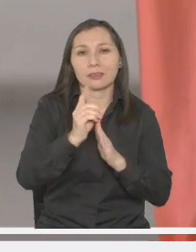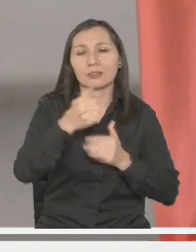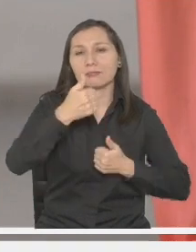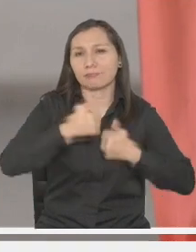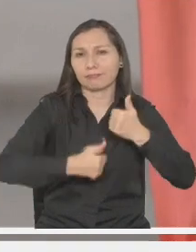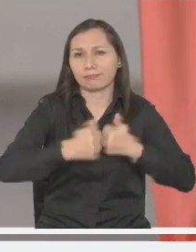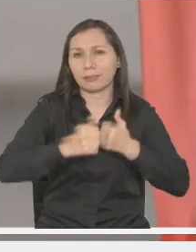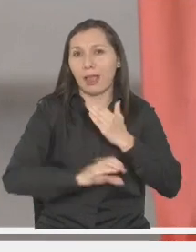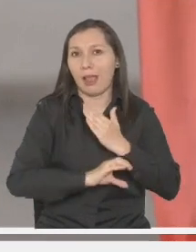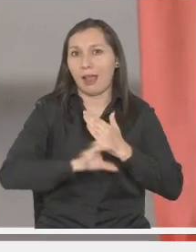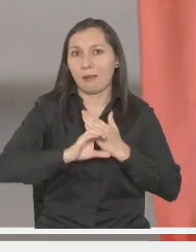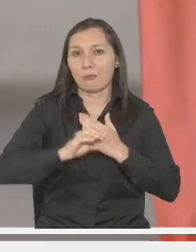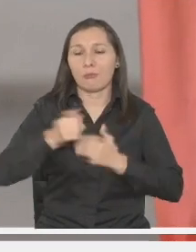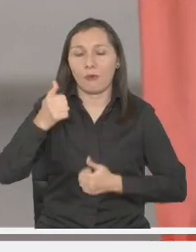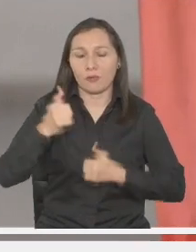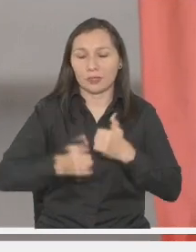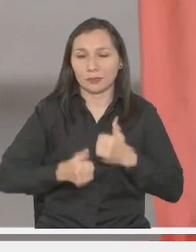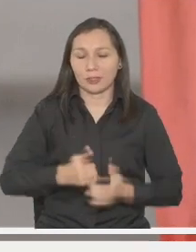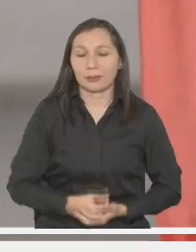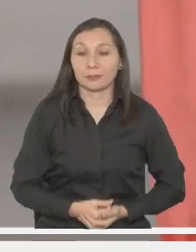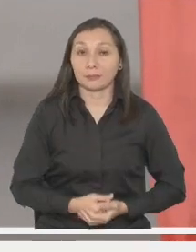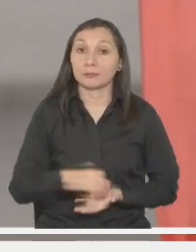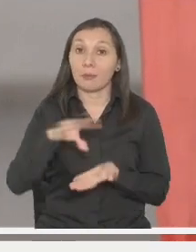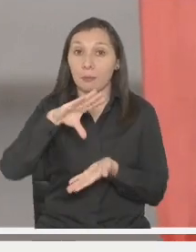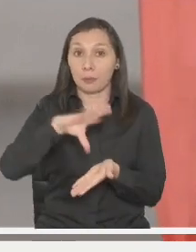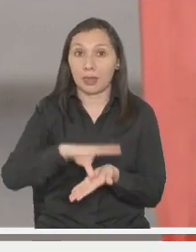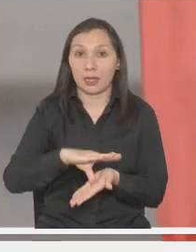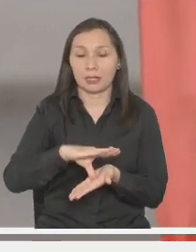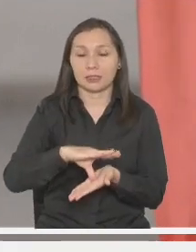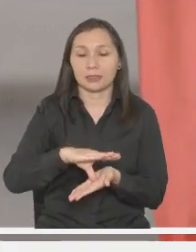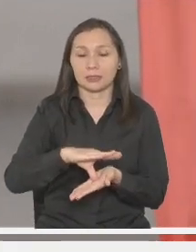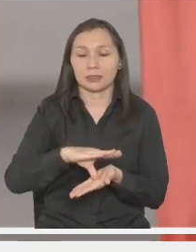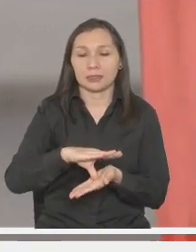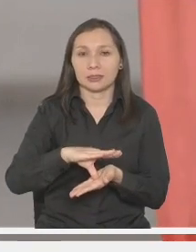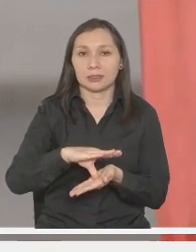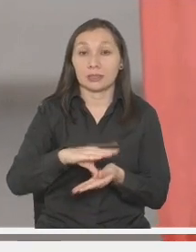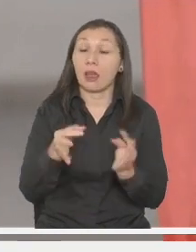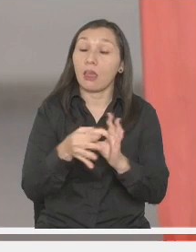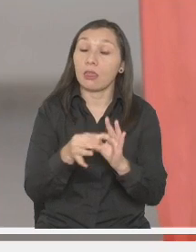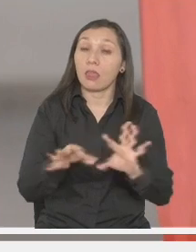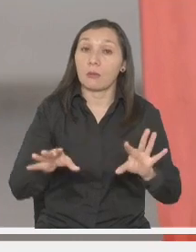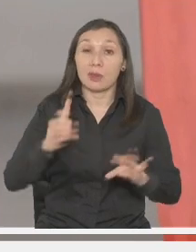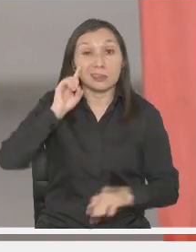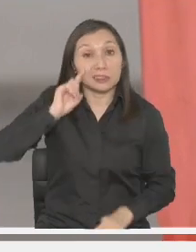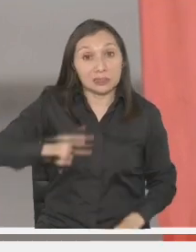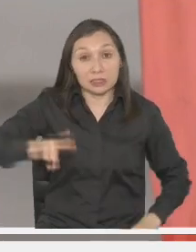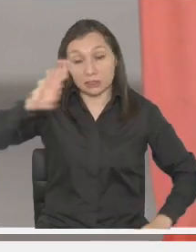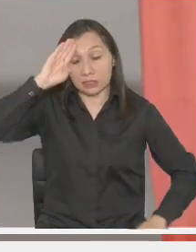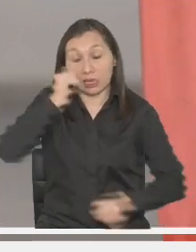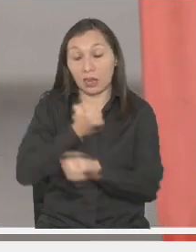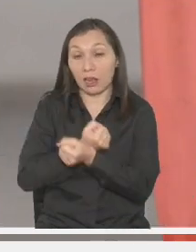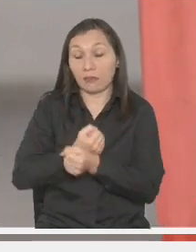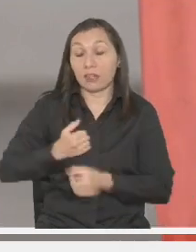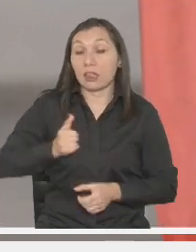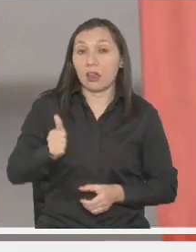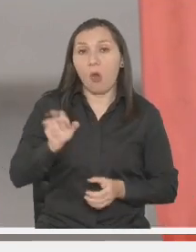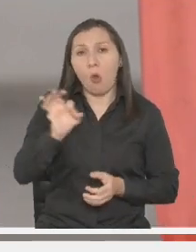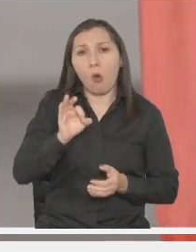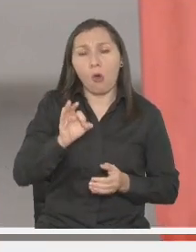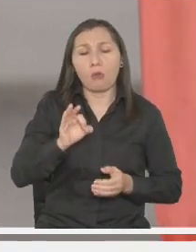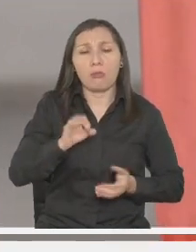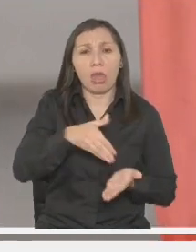carrera profesional. Un país, una democracia sin sus policías o sus policías